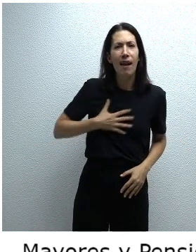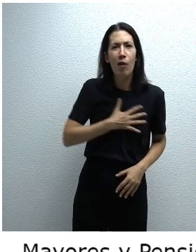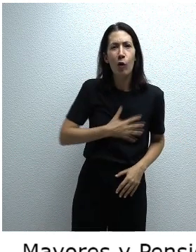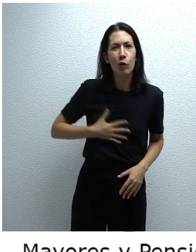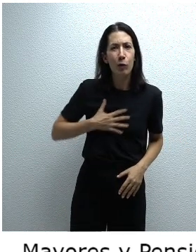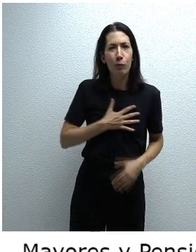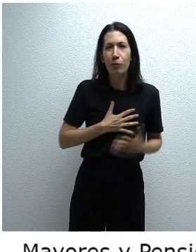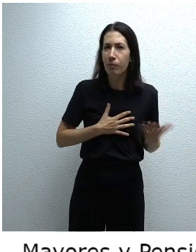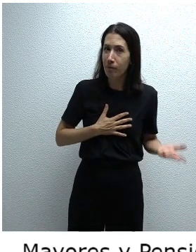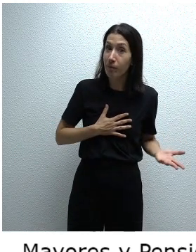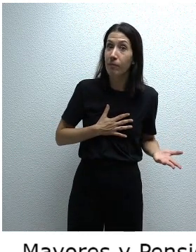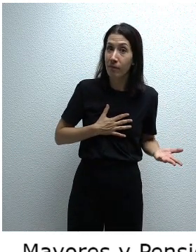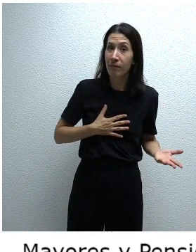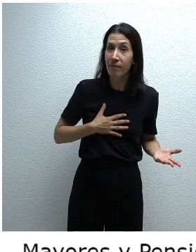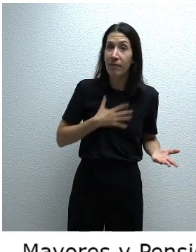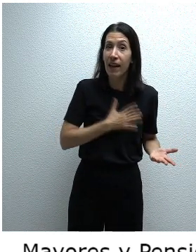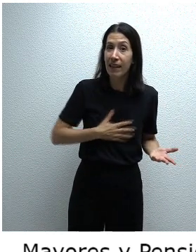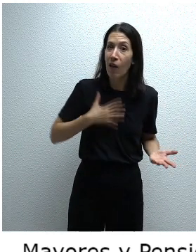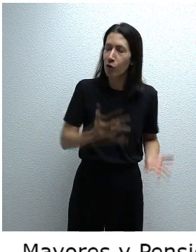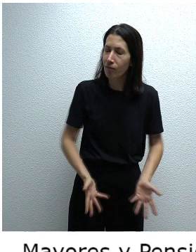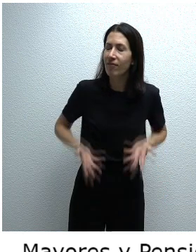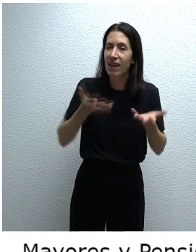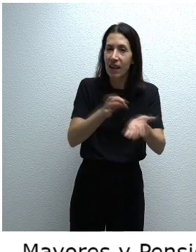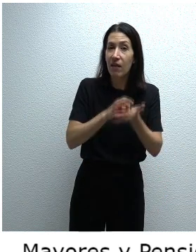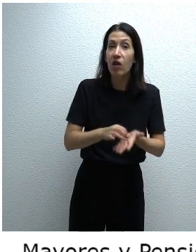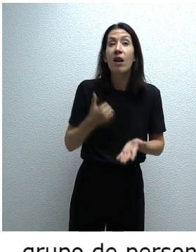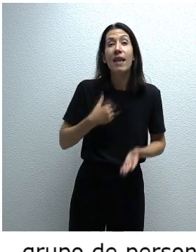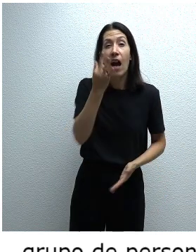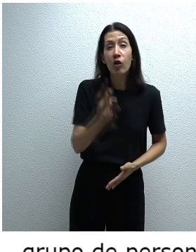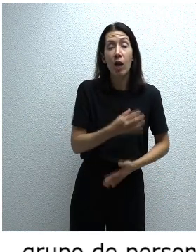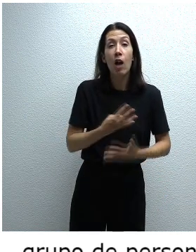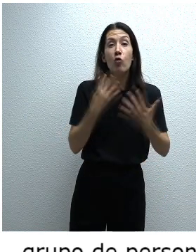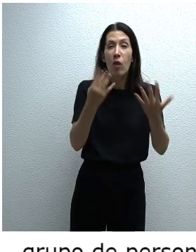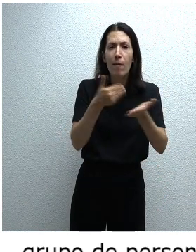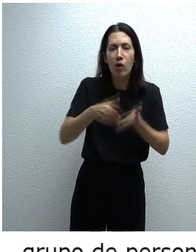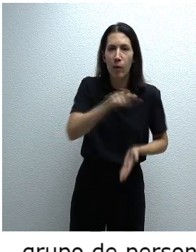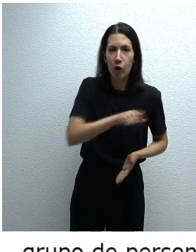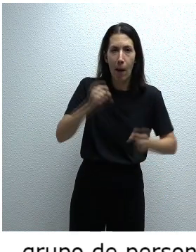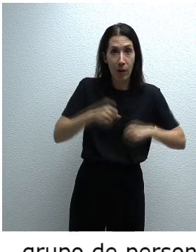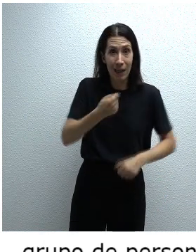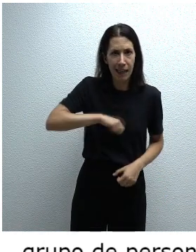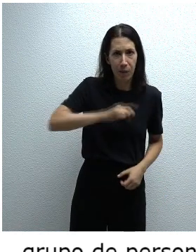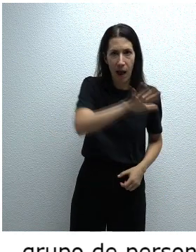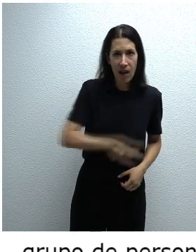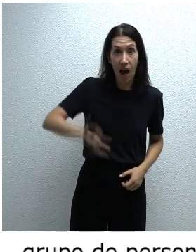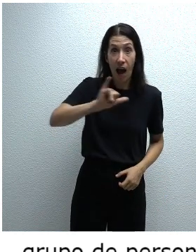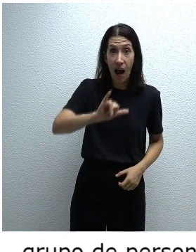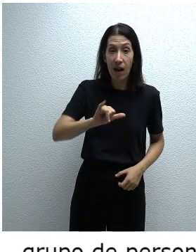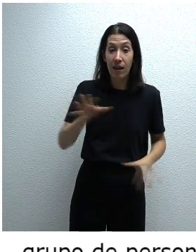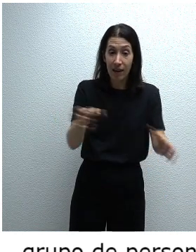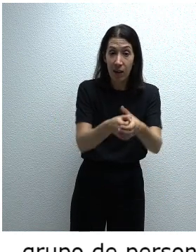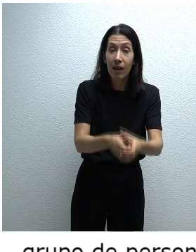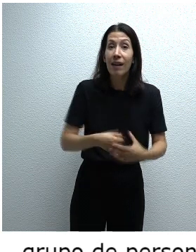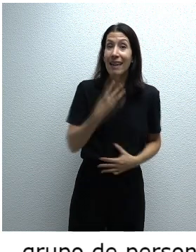de poder prestar este servicio. Hay 9 millones de personas mayores en España, de los cuales pues